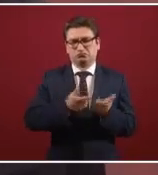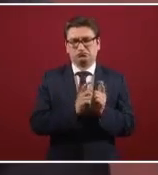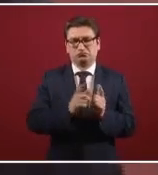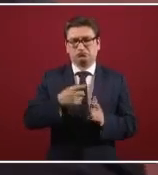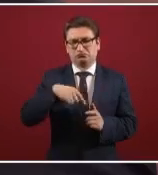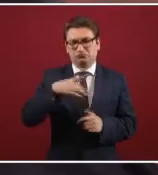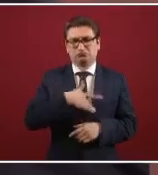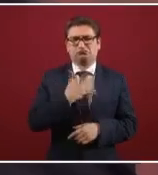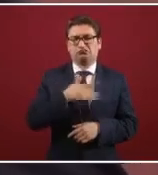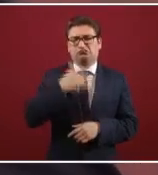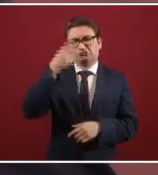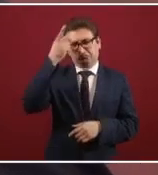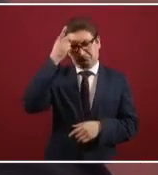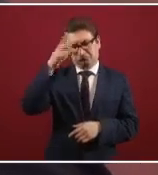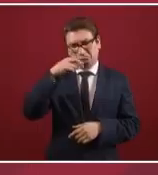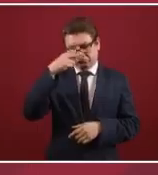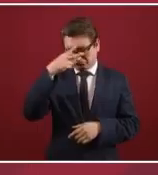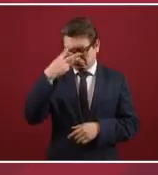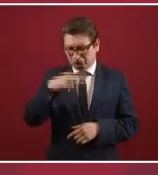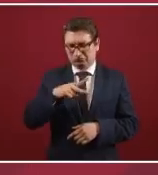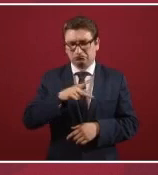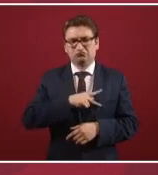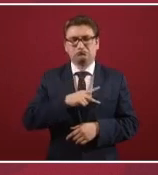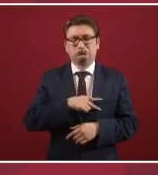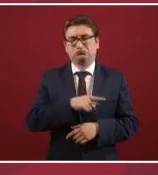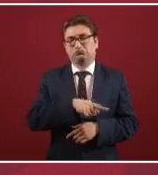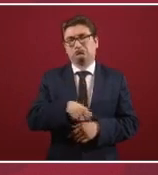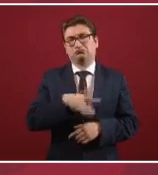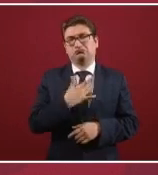que se creían amos y señores de mexico